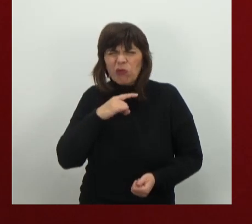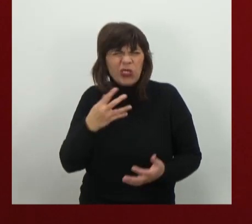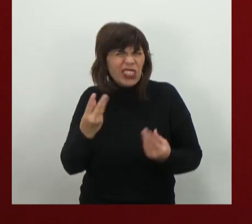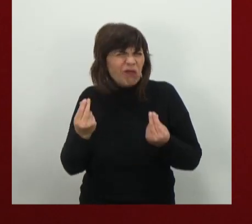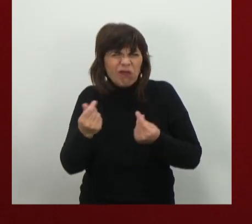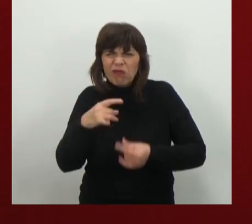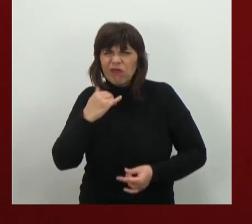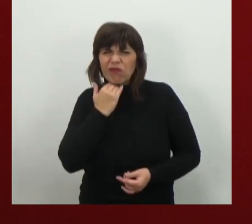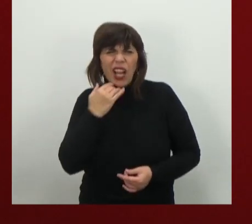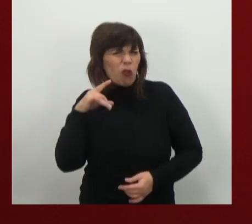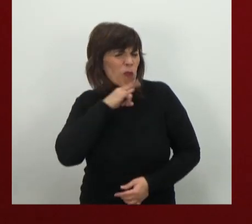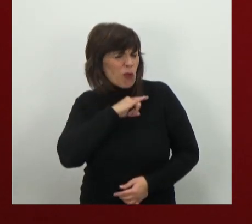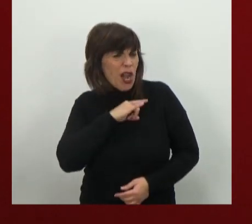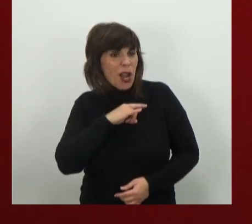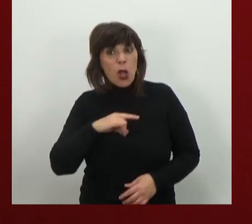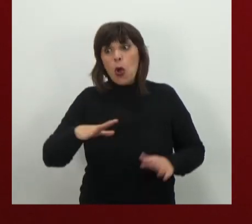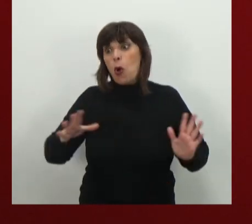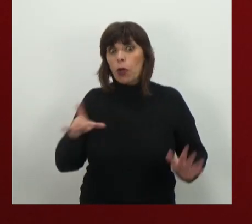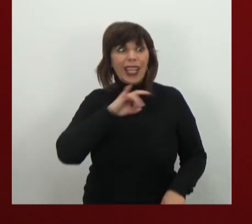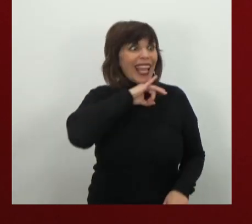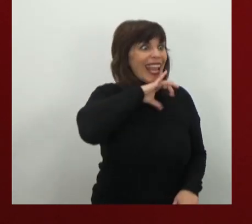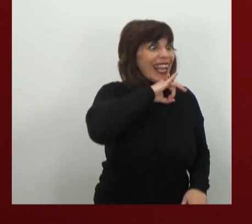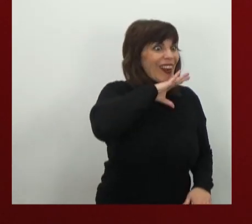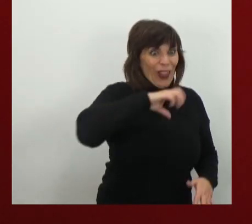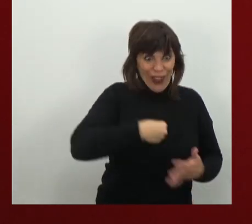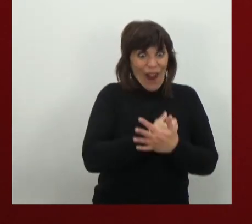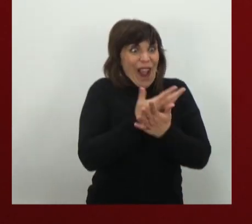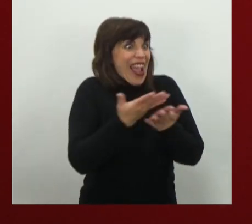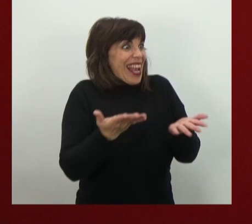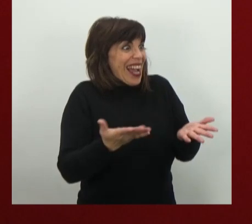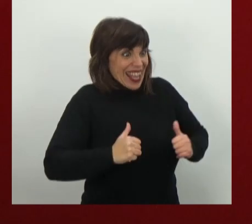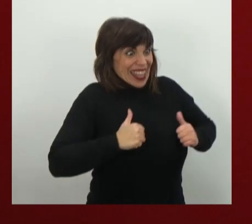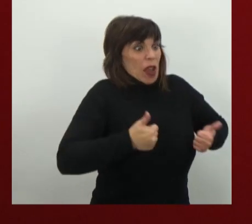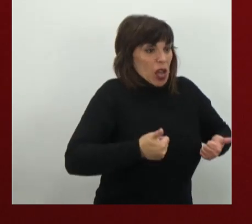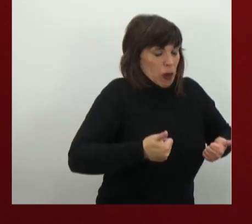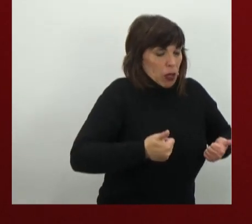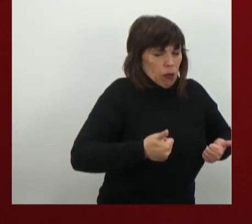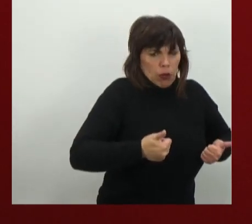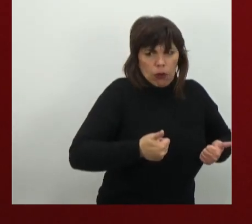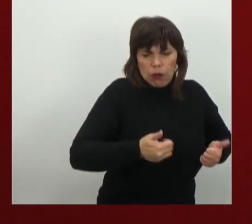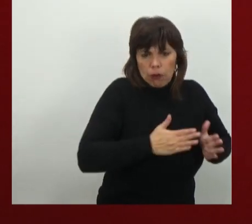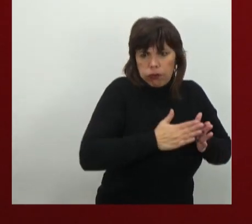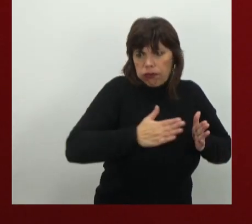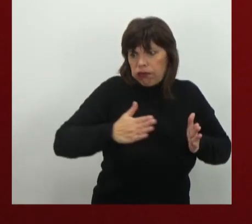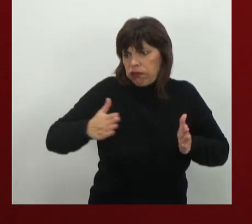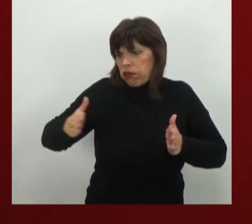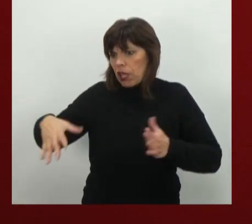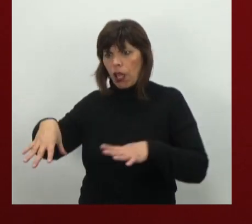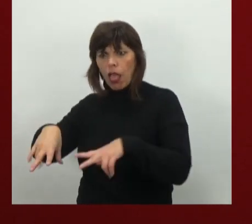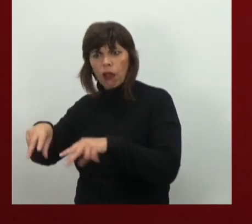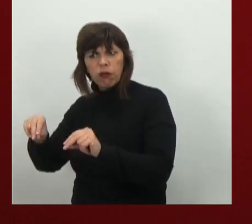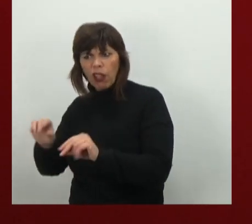gracia, es como si hubiera desaparecido. De repente, Todo